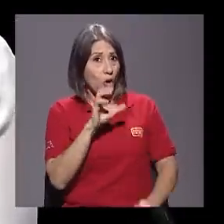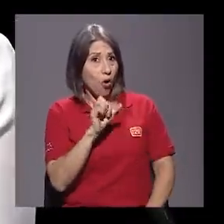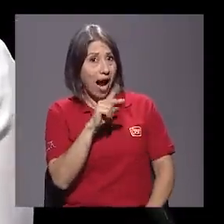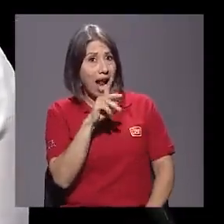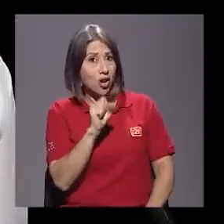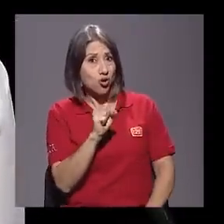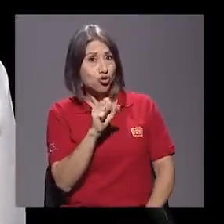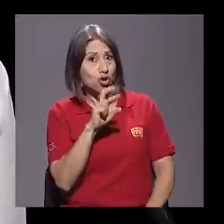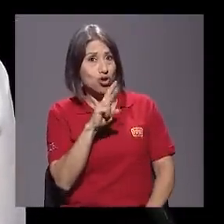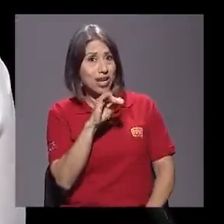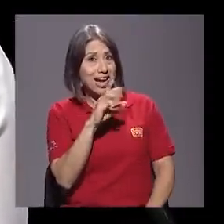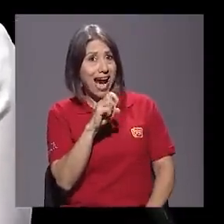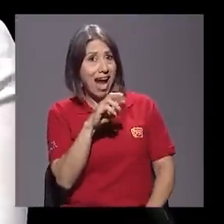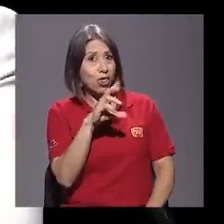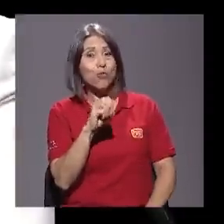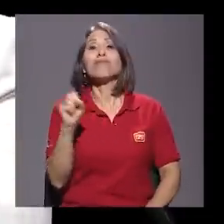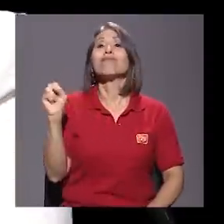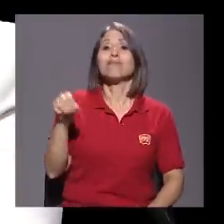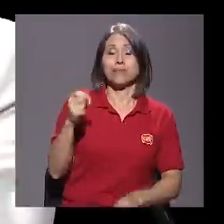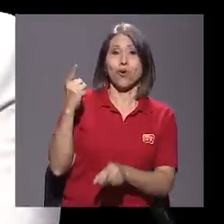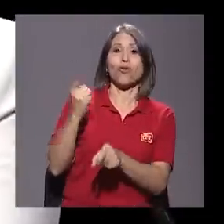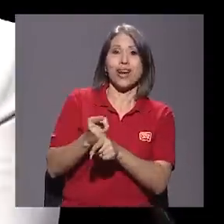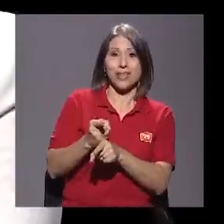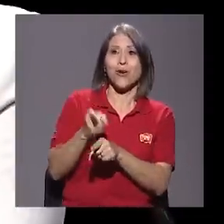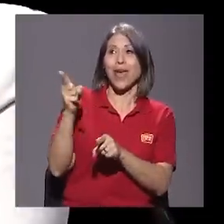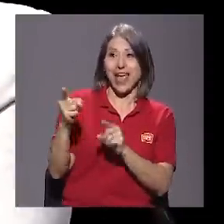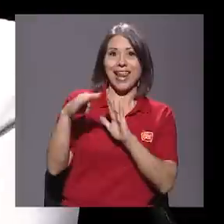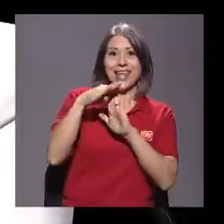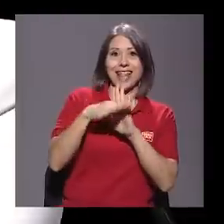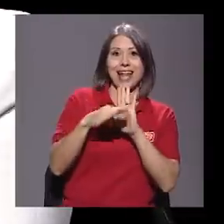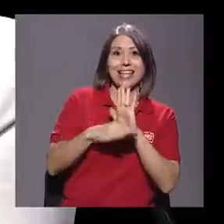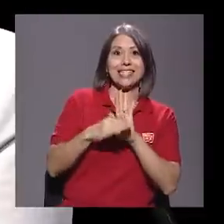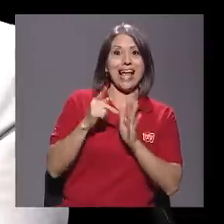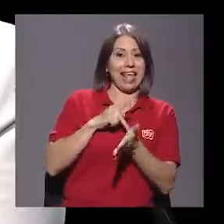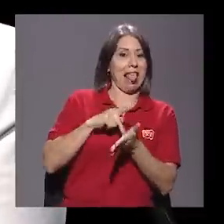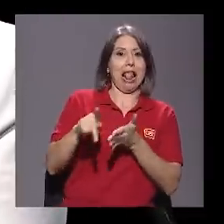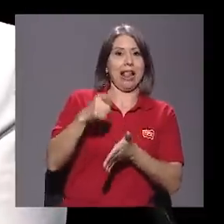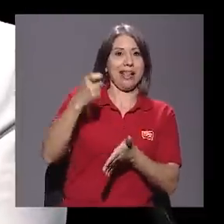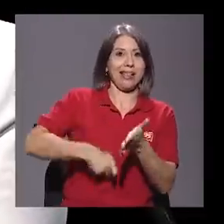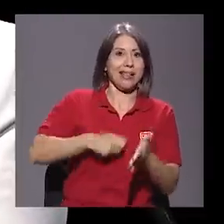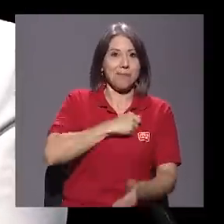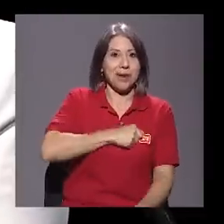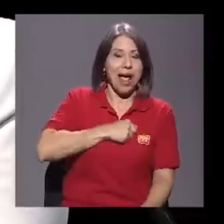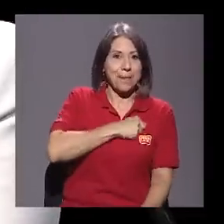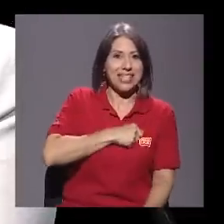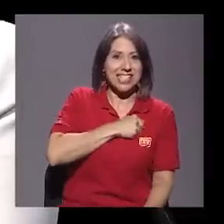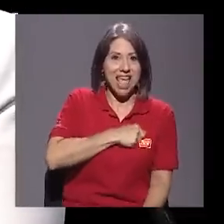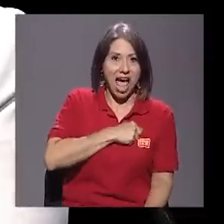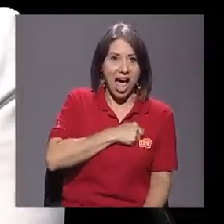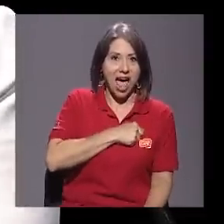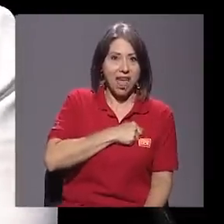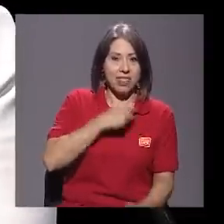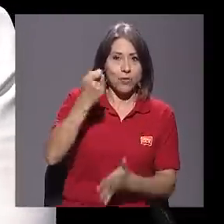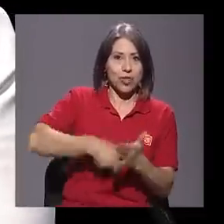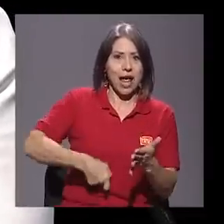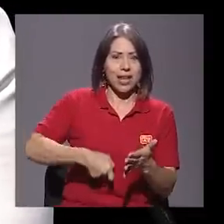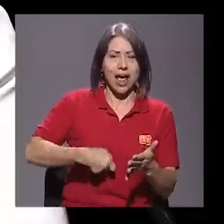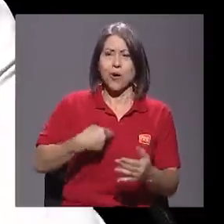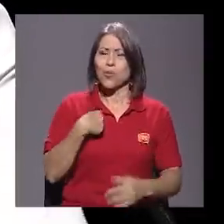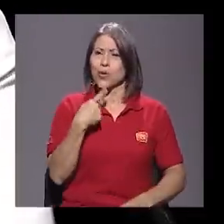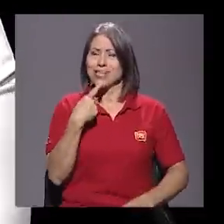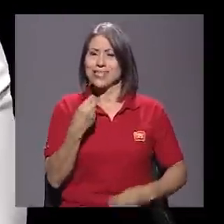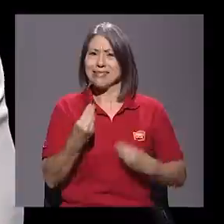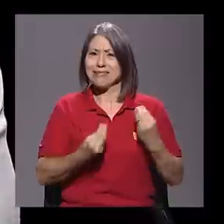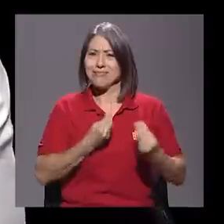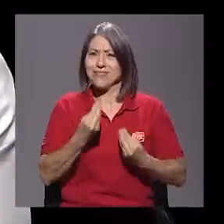Carlos Ricardo, viene en la lista y entonces uno dice, bueno, qué conflictivo, porque nos dicen por un lado que hay que hacer, hay